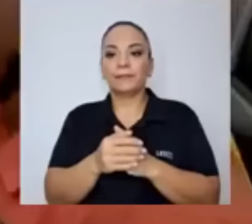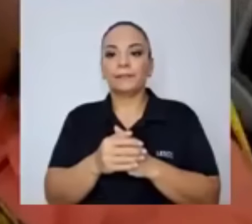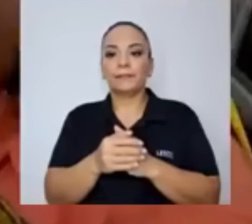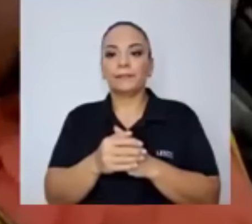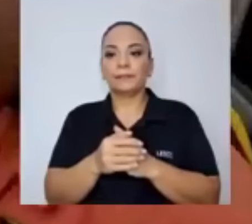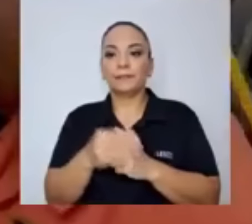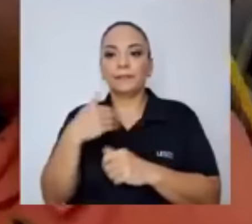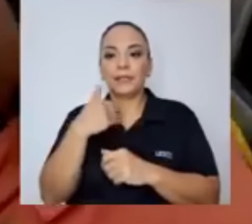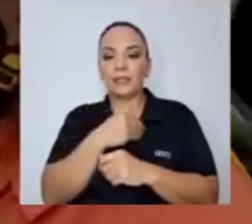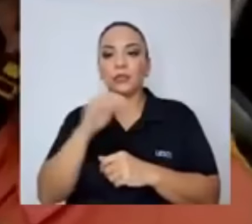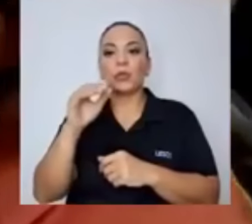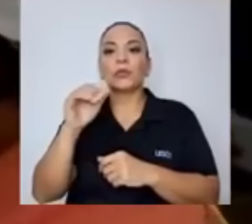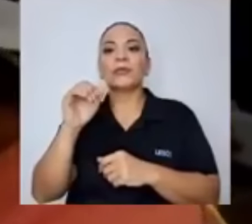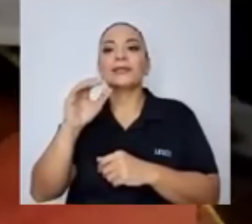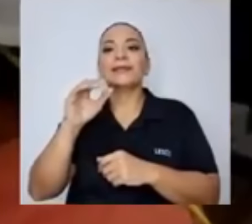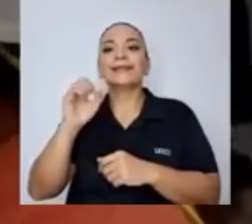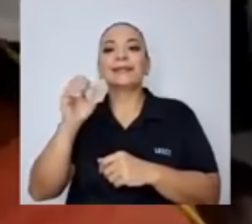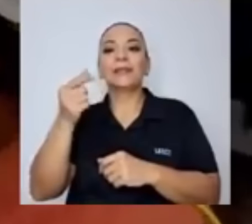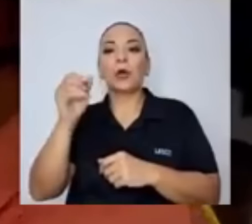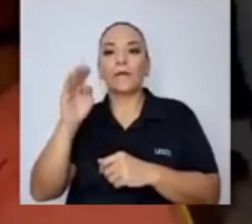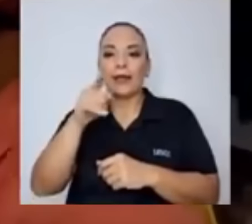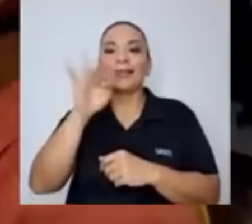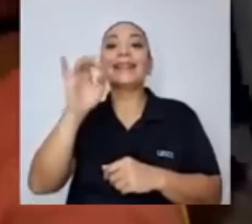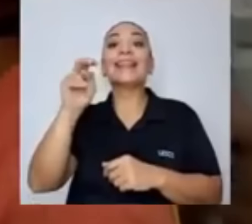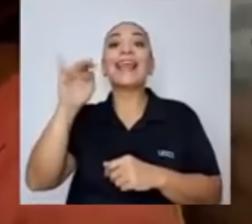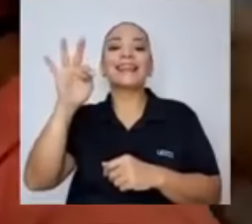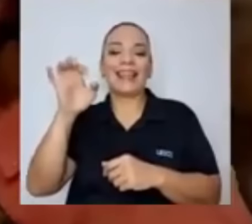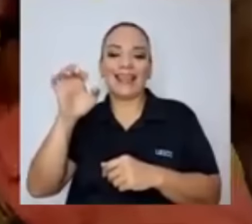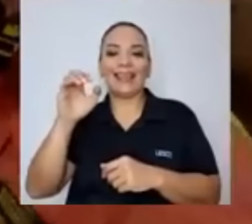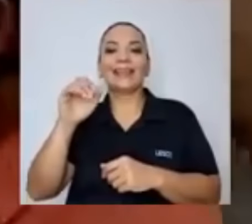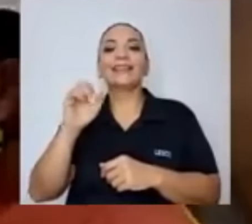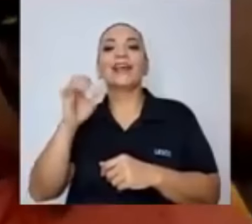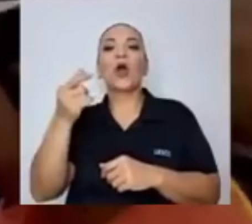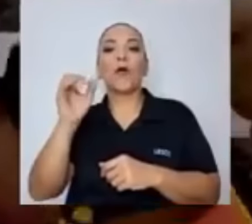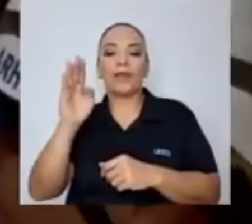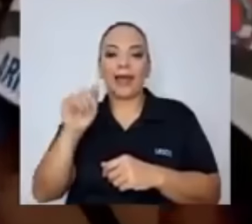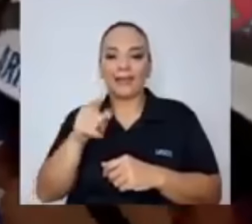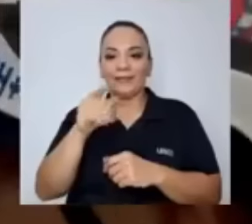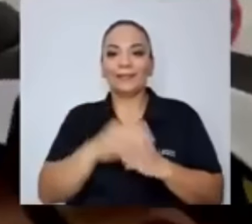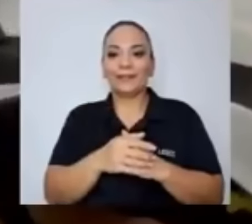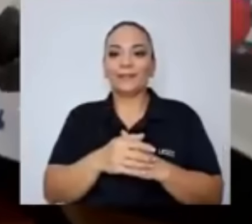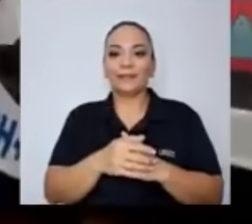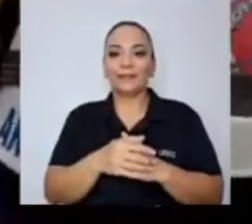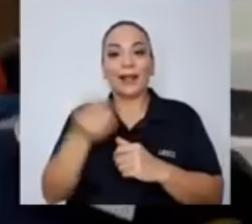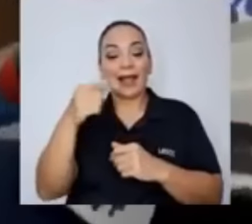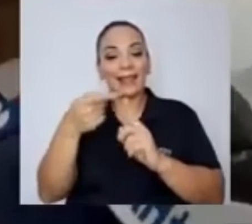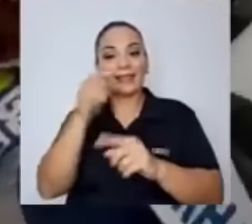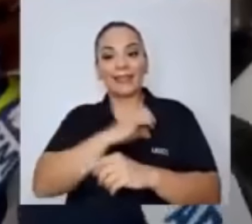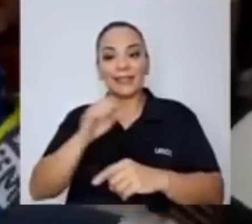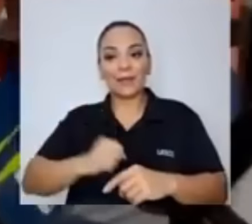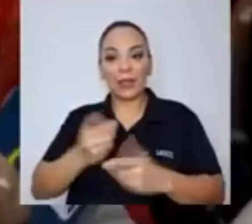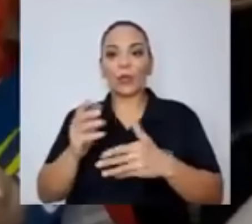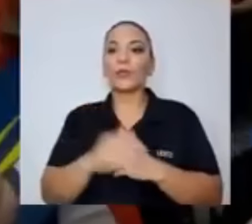Segovia. ¿Este es el teniente Segovia? No, el teniente Segovia. Mi teniente, ¿cómo está? Teniente Bomberos de Salvador. Un gusto, la